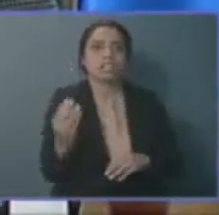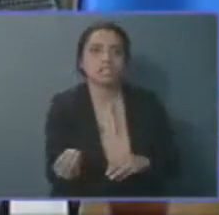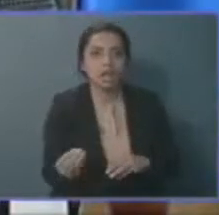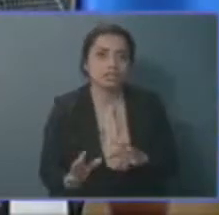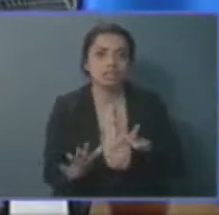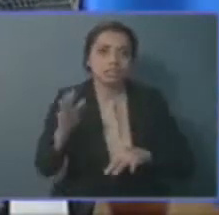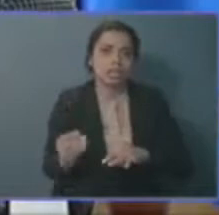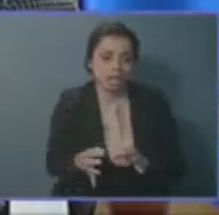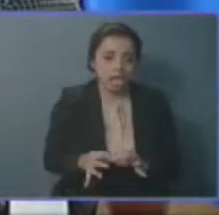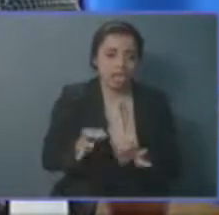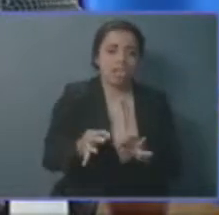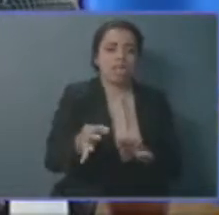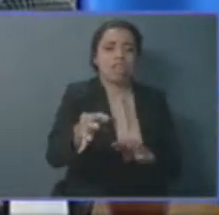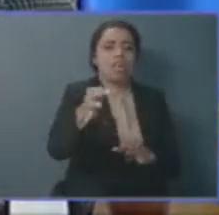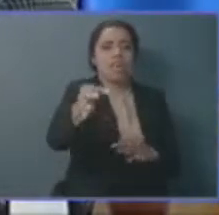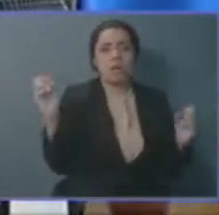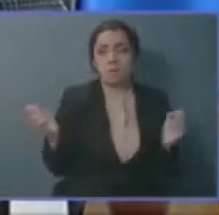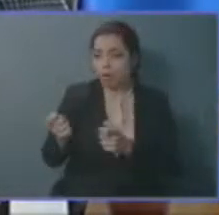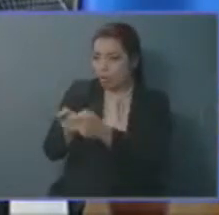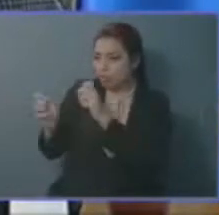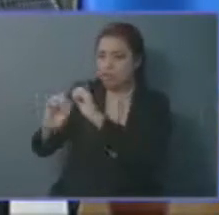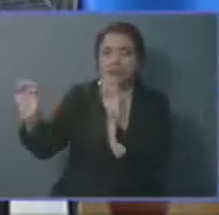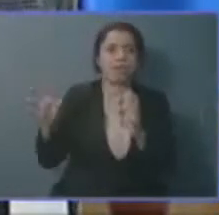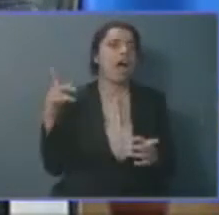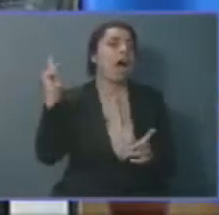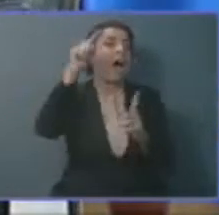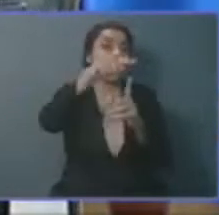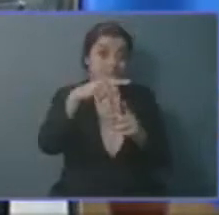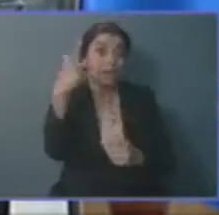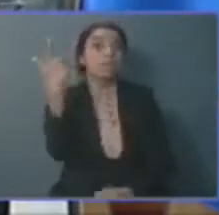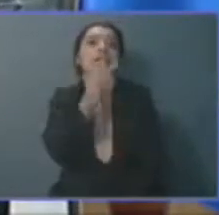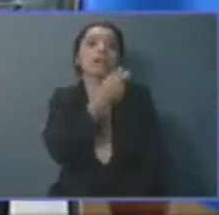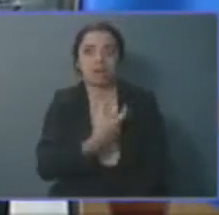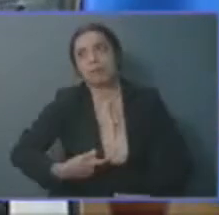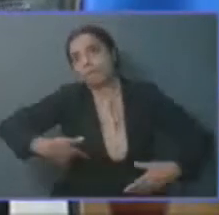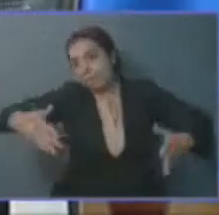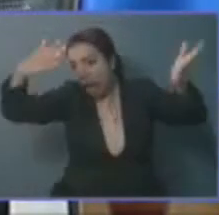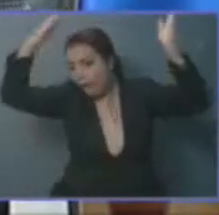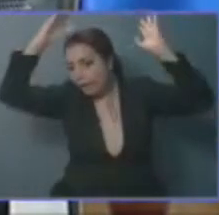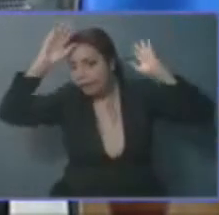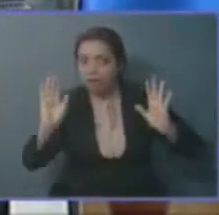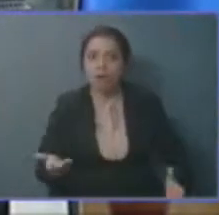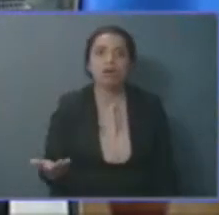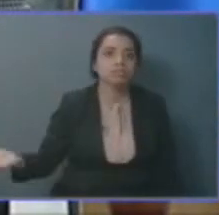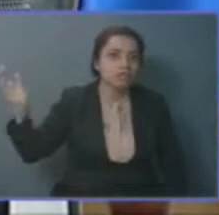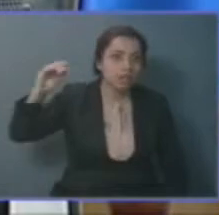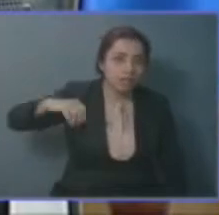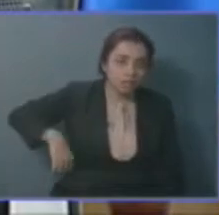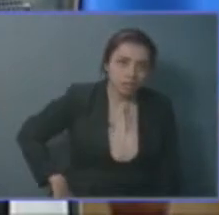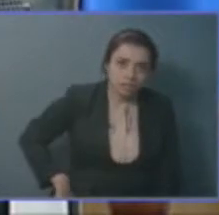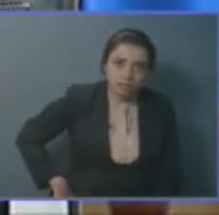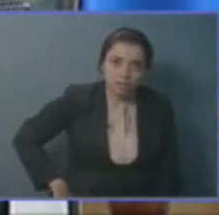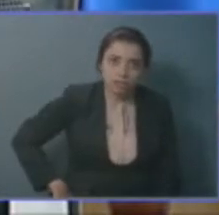control, hasta que se tenga la vacuna disponible. Vaya cosa, pues.